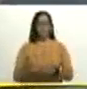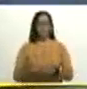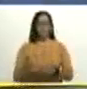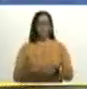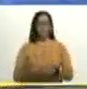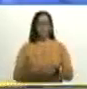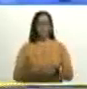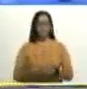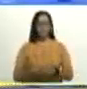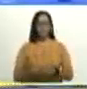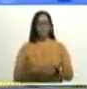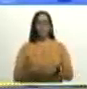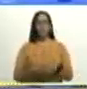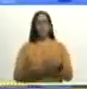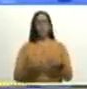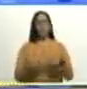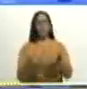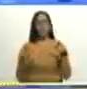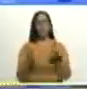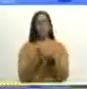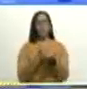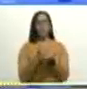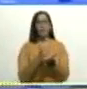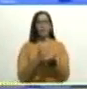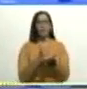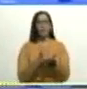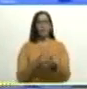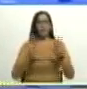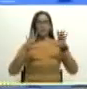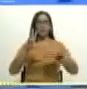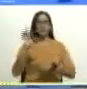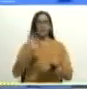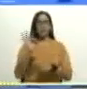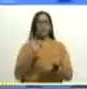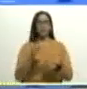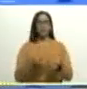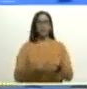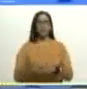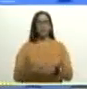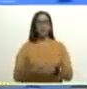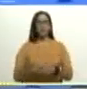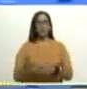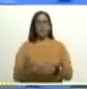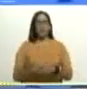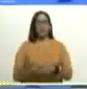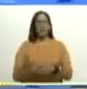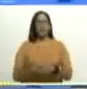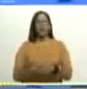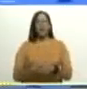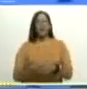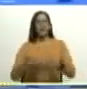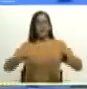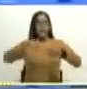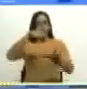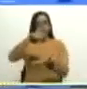En el sector farmacéutico, 13%. En el mercado total